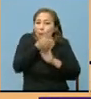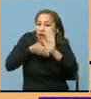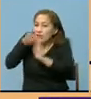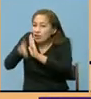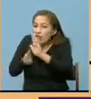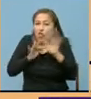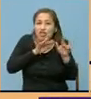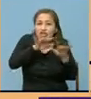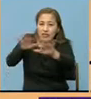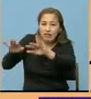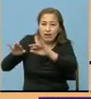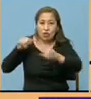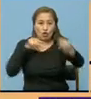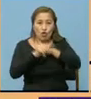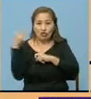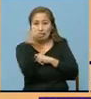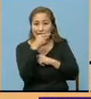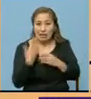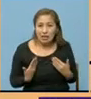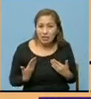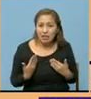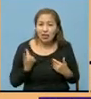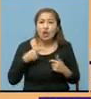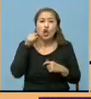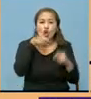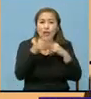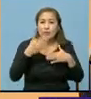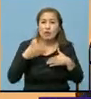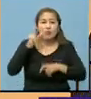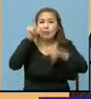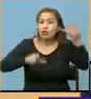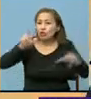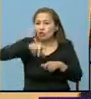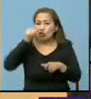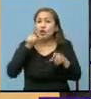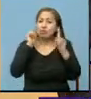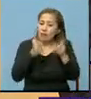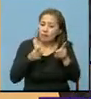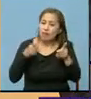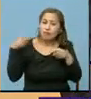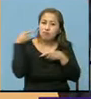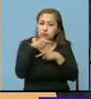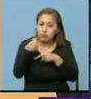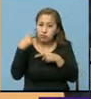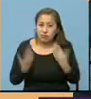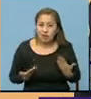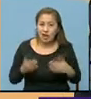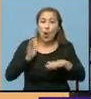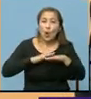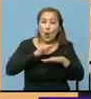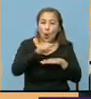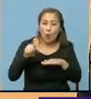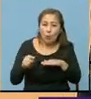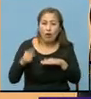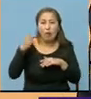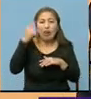política deformando hacia mil personas no solamente a mi persona sino agrediendo a mucha gente no la verdad no